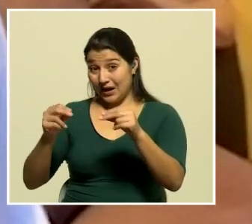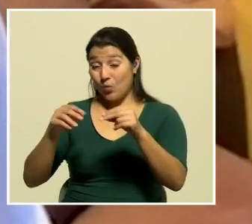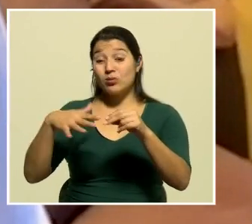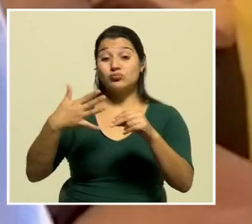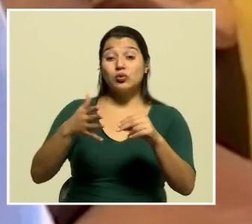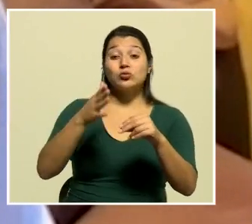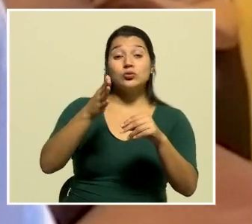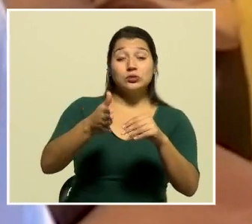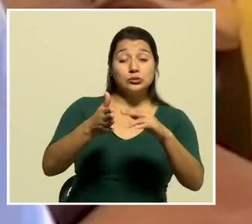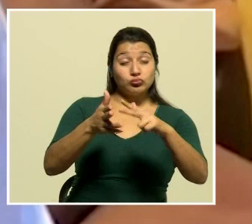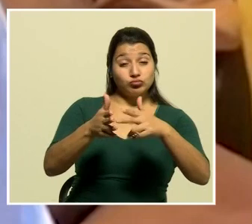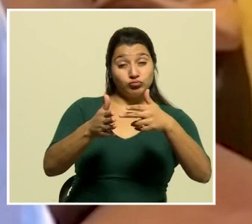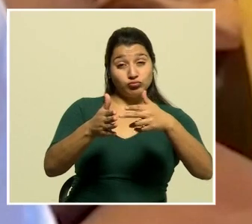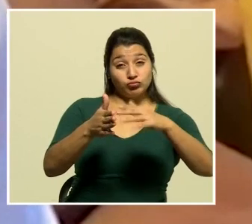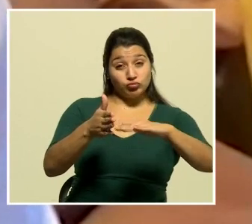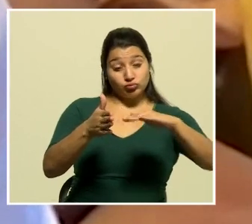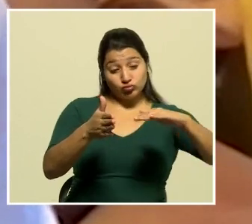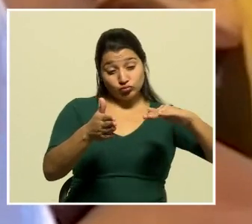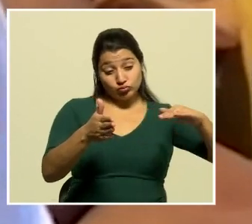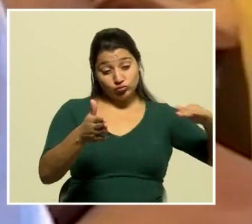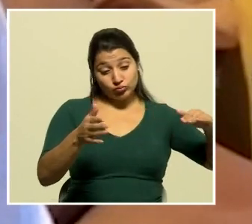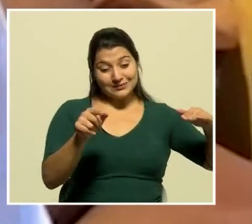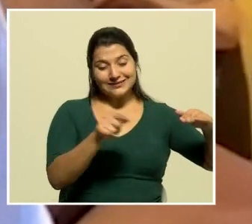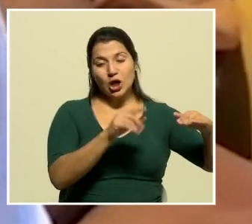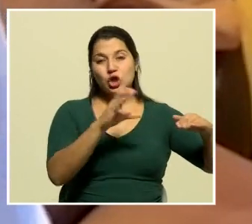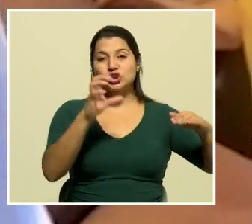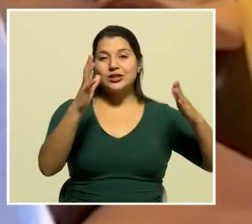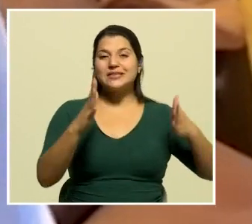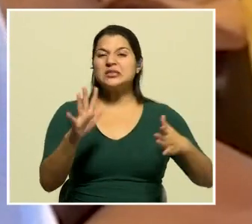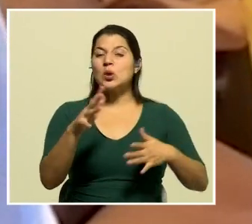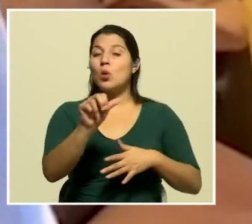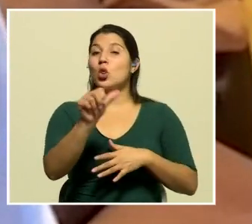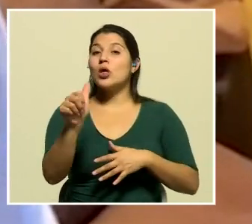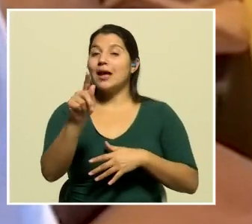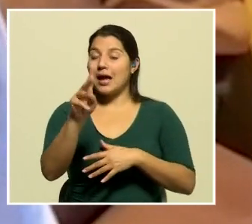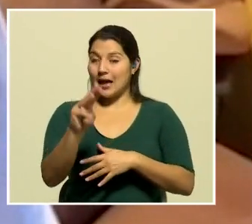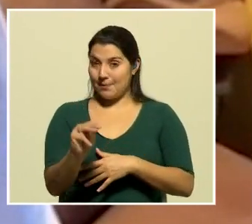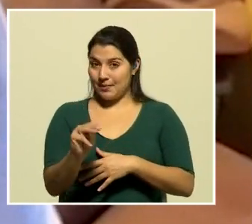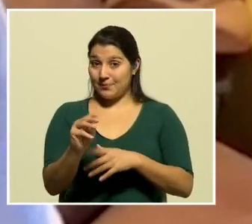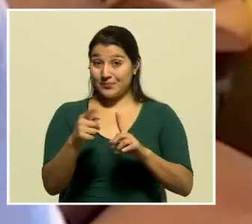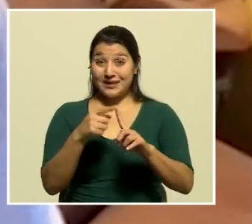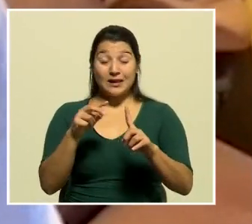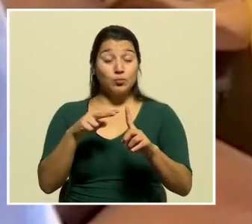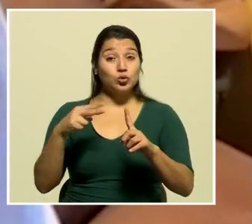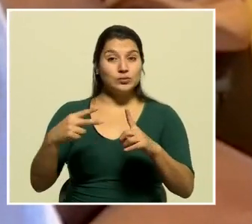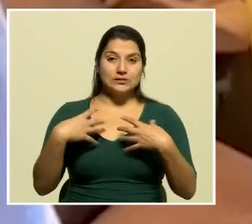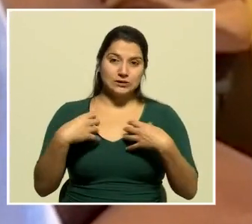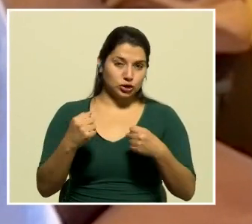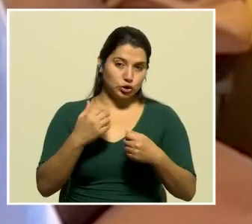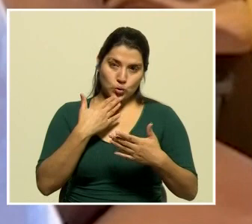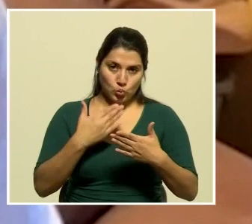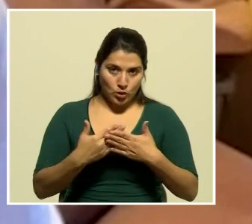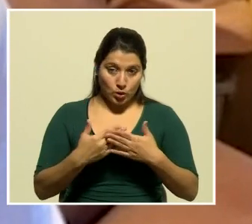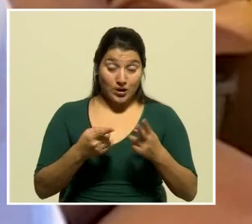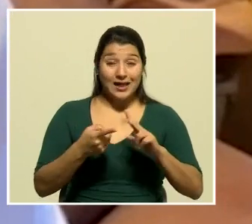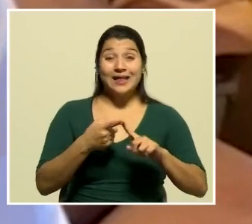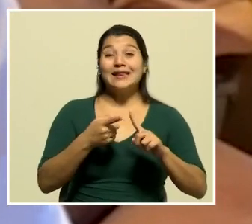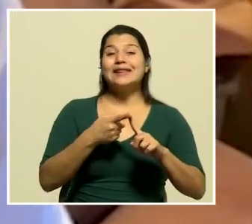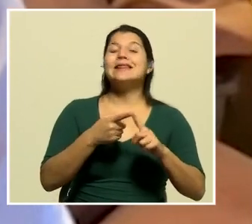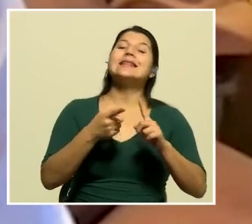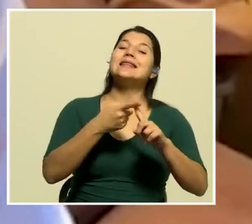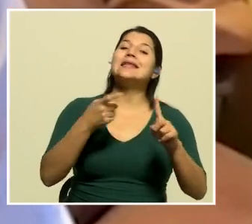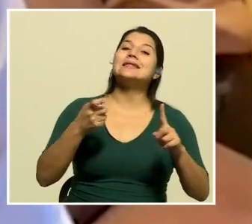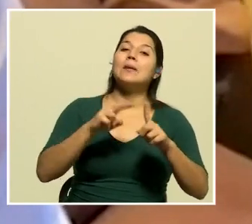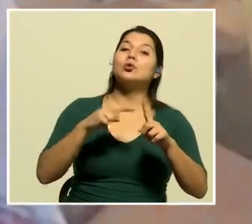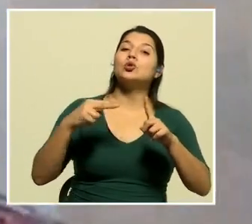es conveniente para nadie, y desde el punto de vista comercial tiene implicaciones